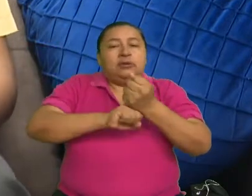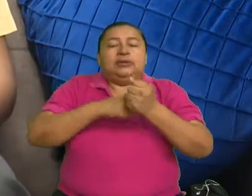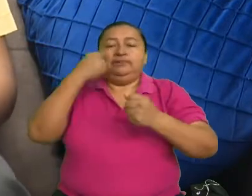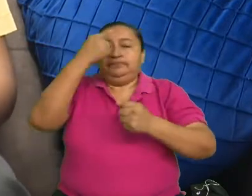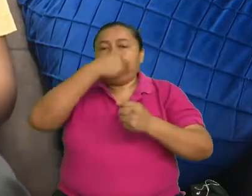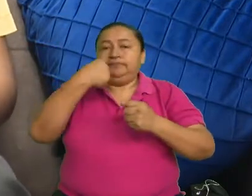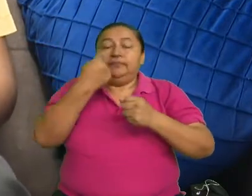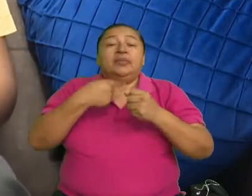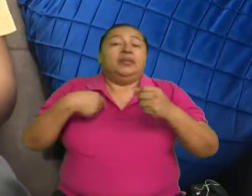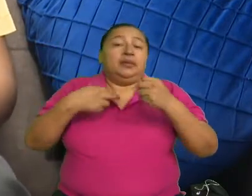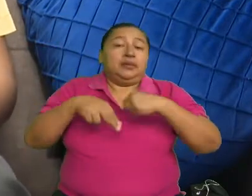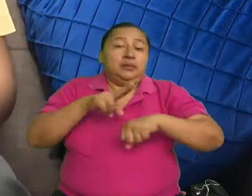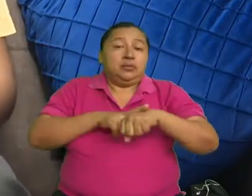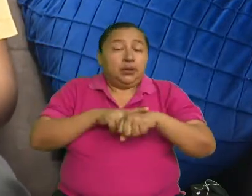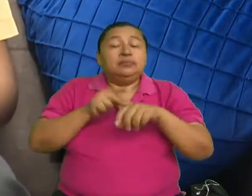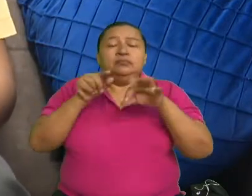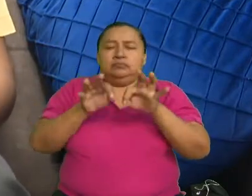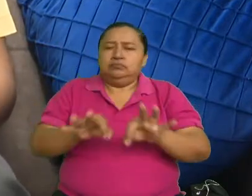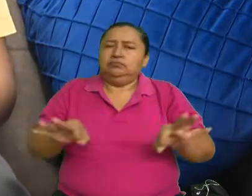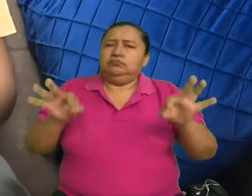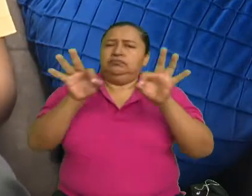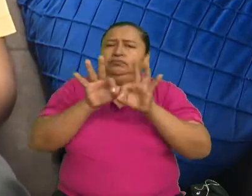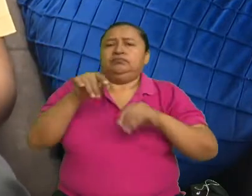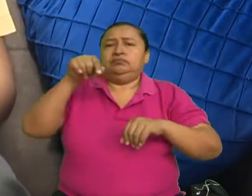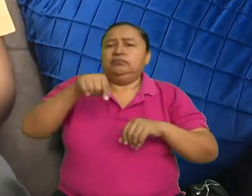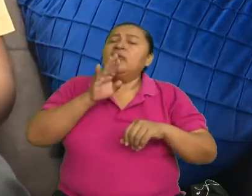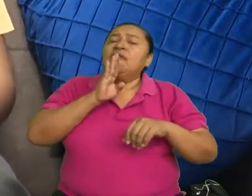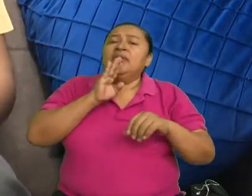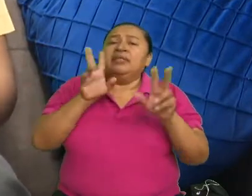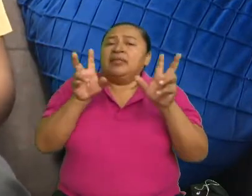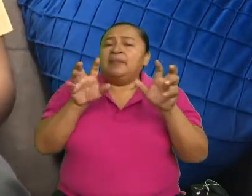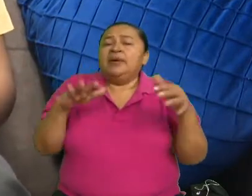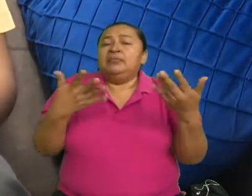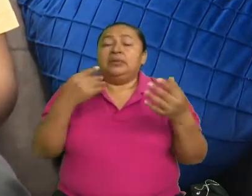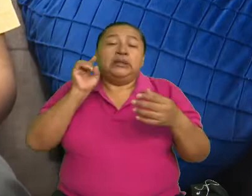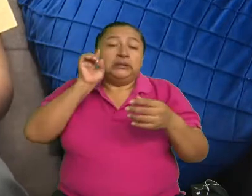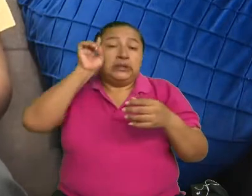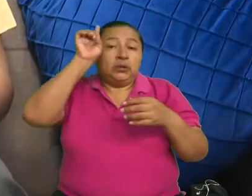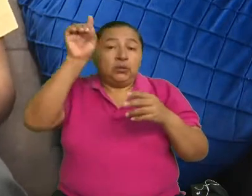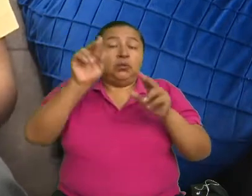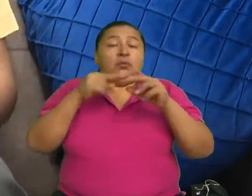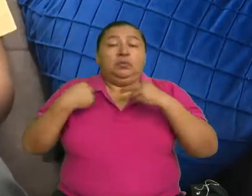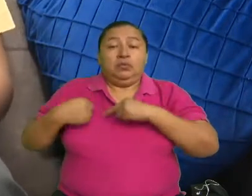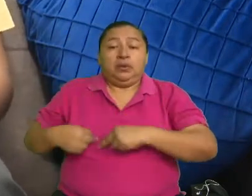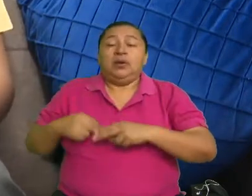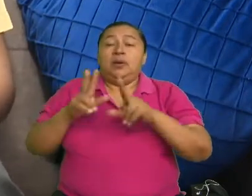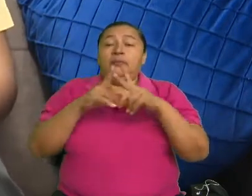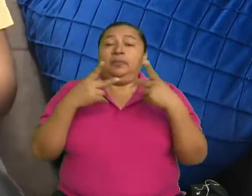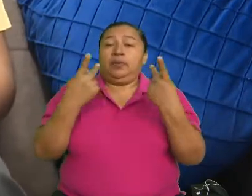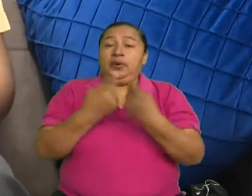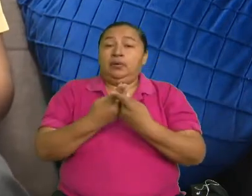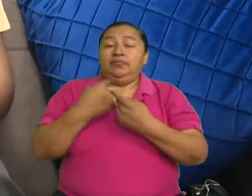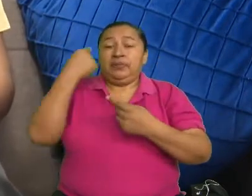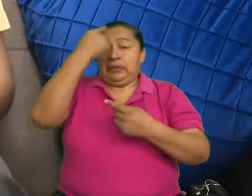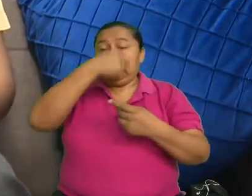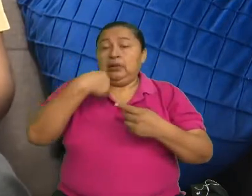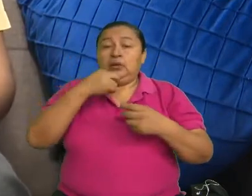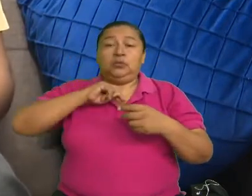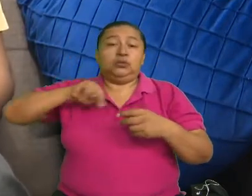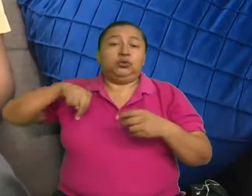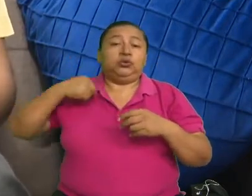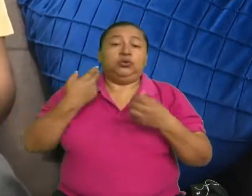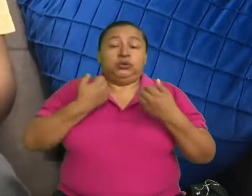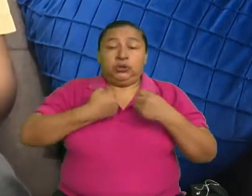Para hablar de este tema tan importante para nuestro pueblo, para el desarrollo humano, para la identidad de nuestra hija e hijo y